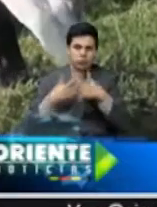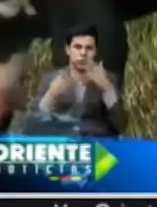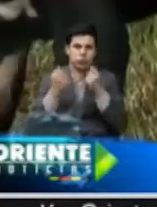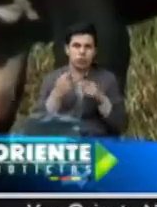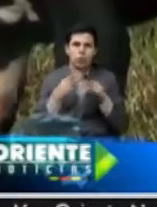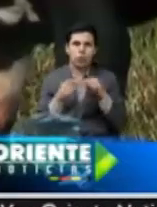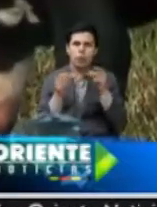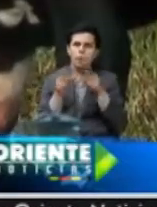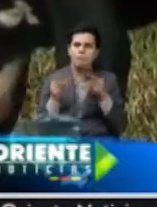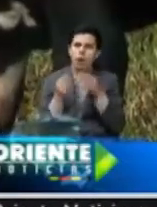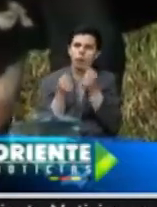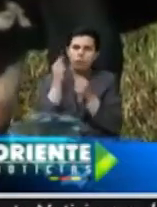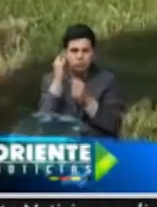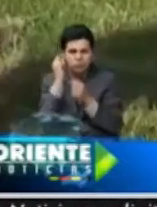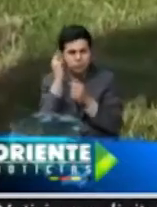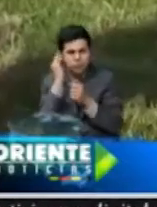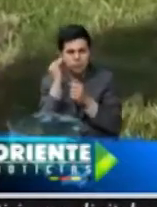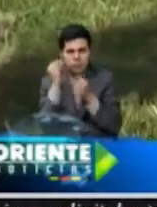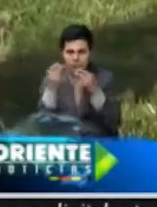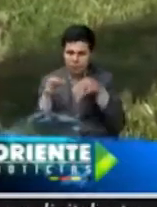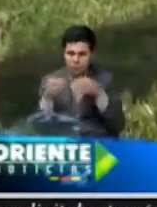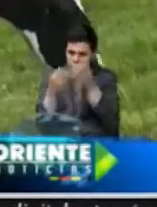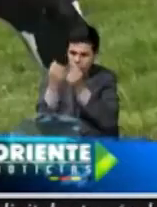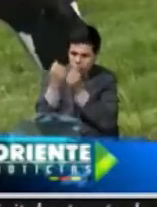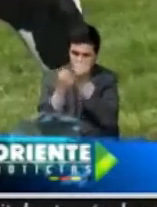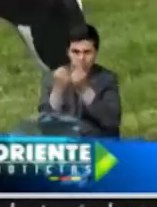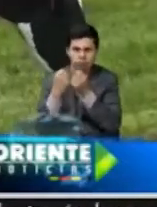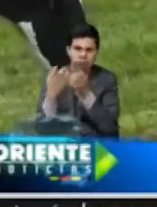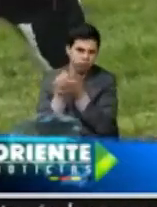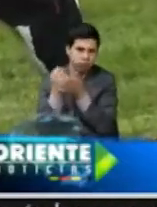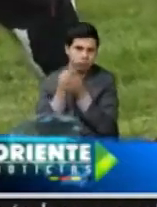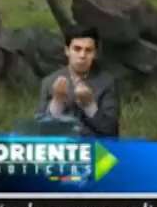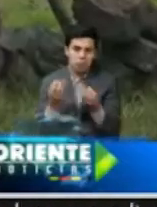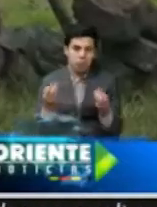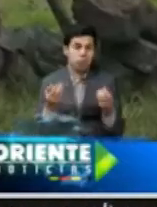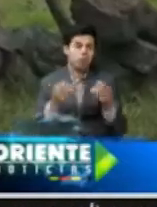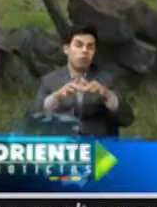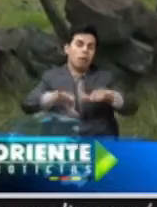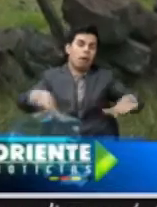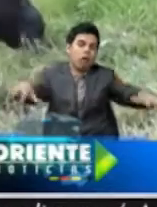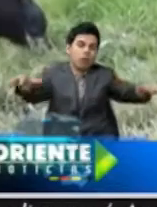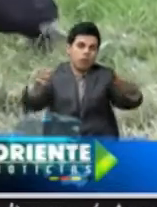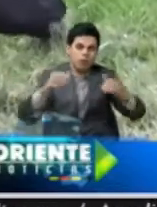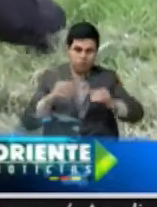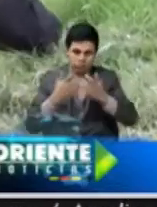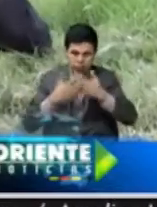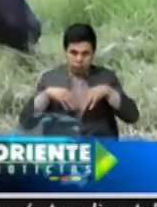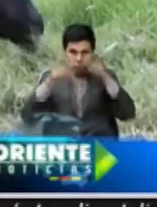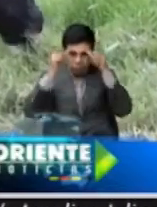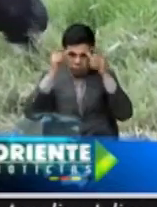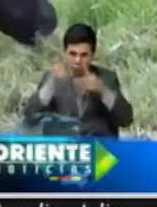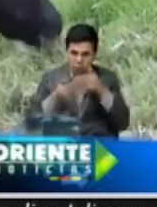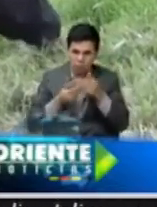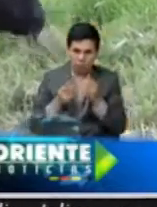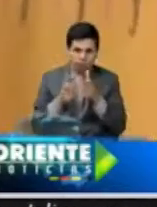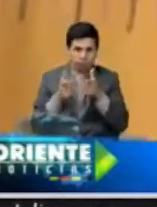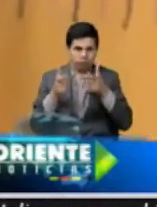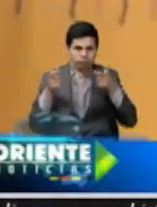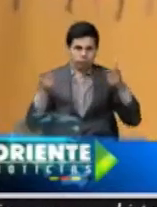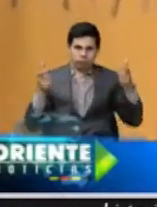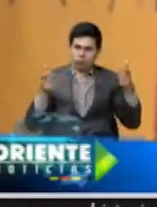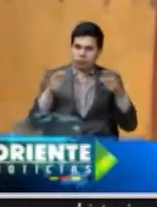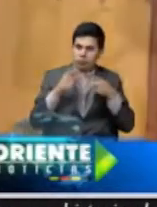pequeños y medianos ganaderos, quienes aprovechan las extensiones de pasto y el mejoramiento genético de las razas Normando y